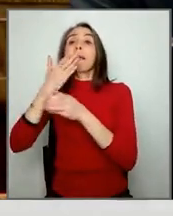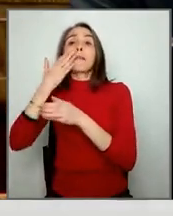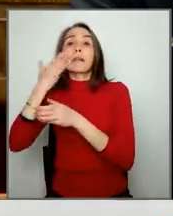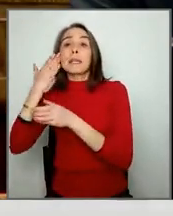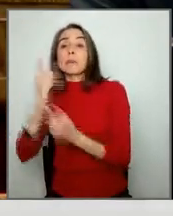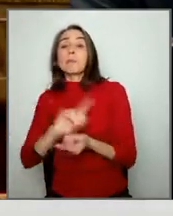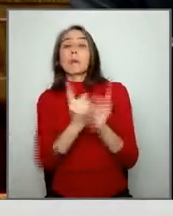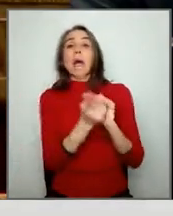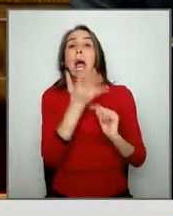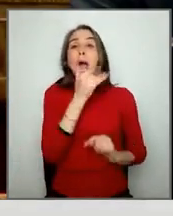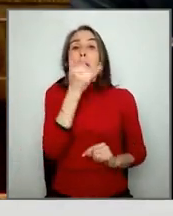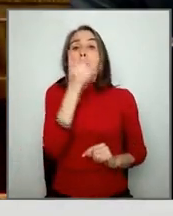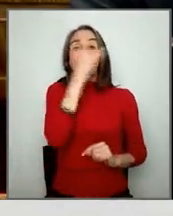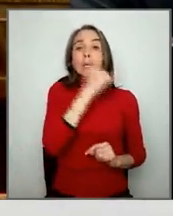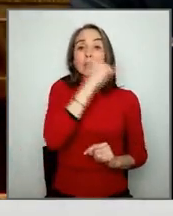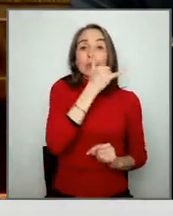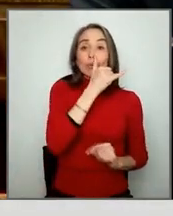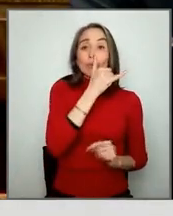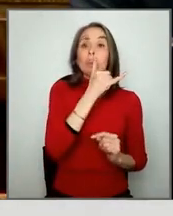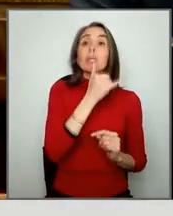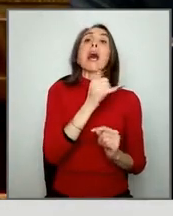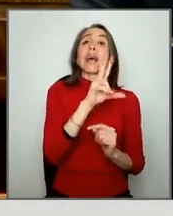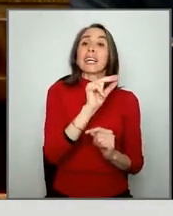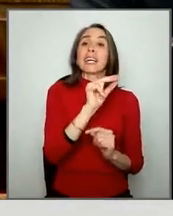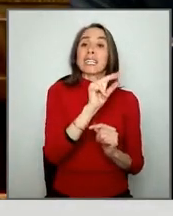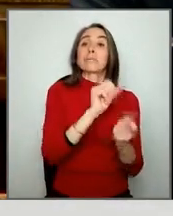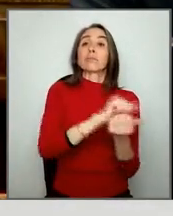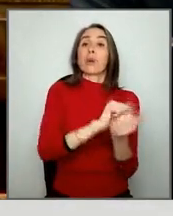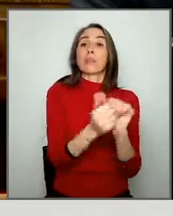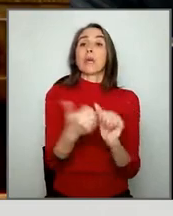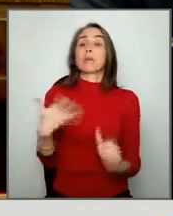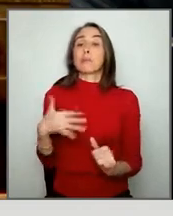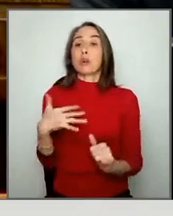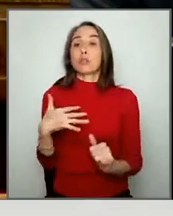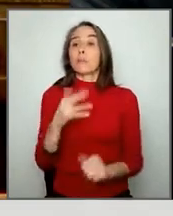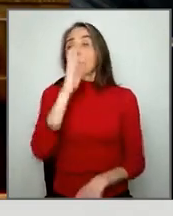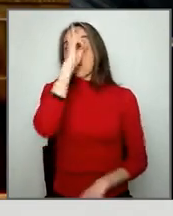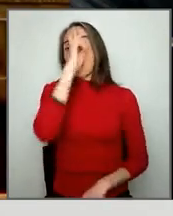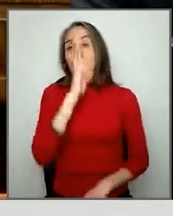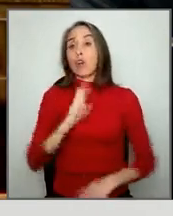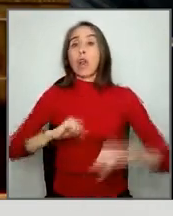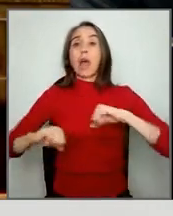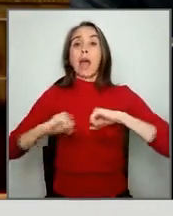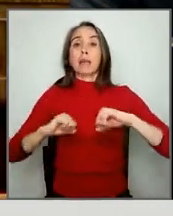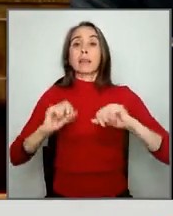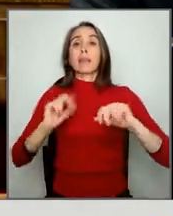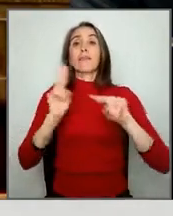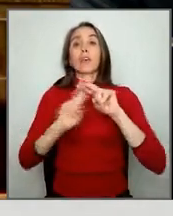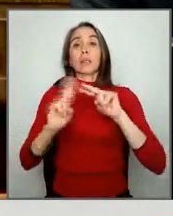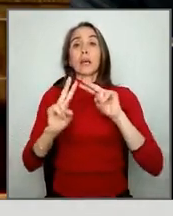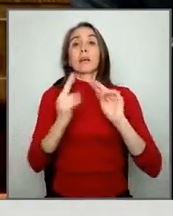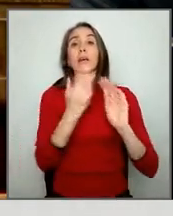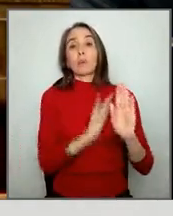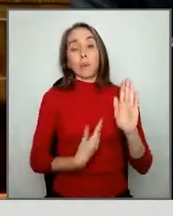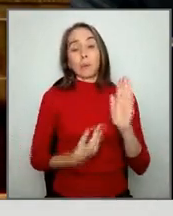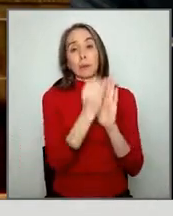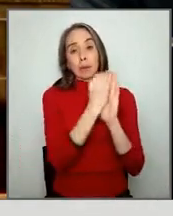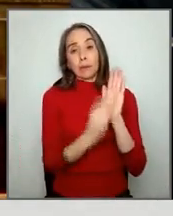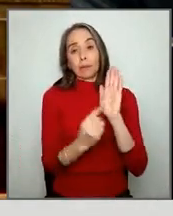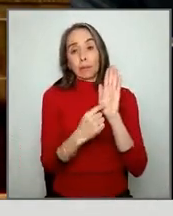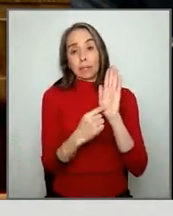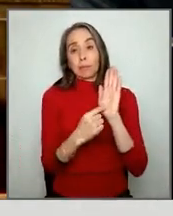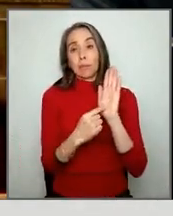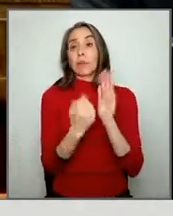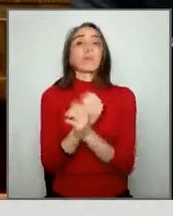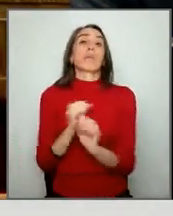grises tratadas es crucial que el gobierno adopte un rol activo en la implementación de estas iniciativas no podemos permitirnos